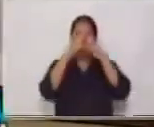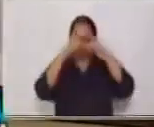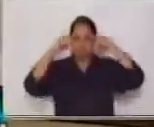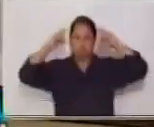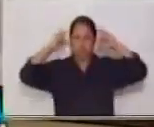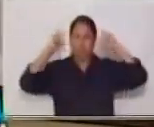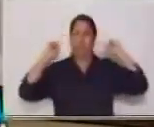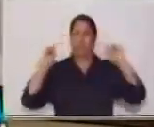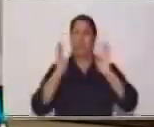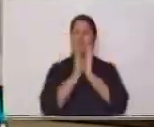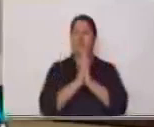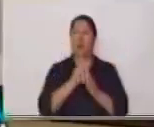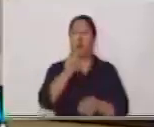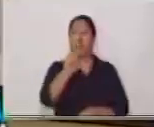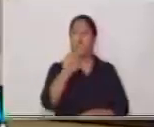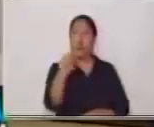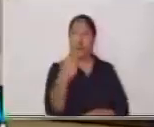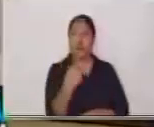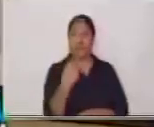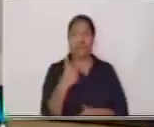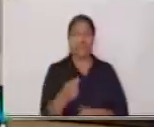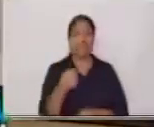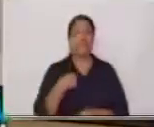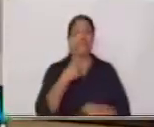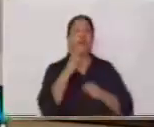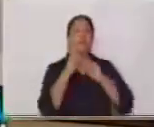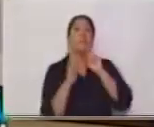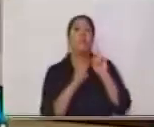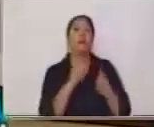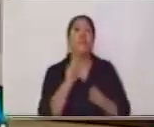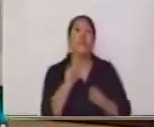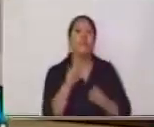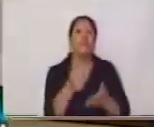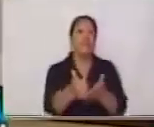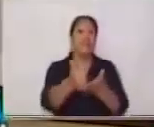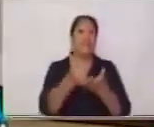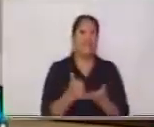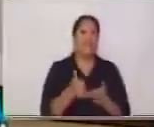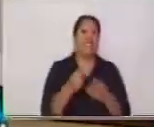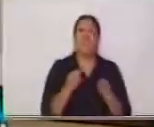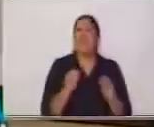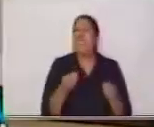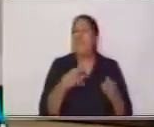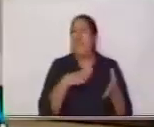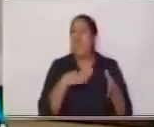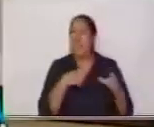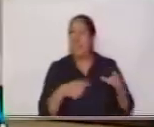favor, fíjense bien. Yo les voy a hacer preguntas y ustedes me tienen que ayudar a adivinar qué hay dentro de la caja.